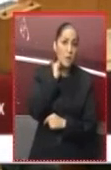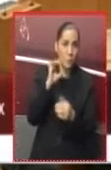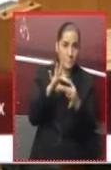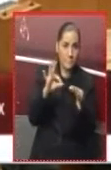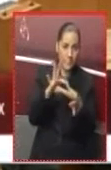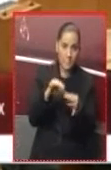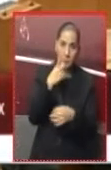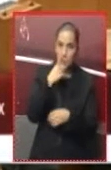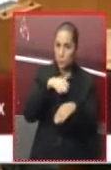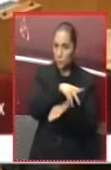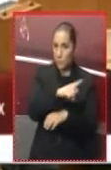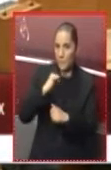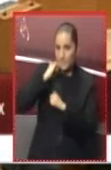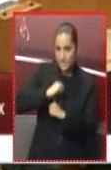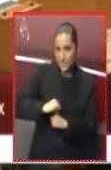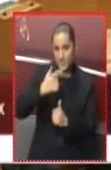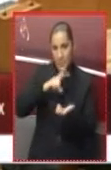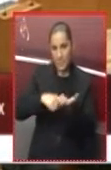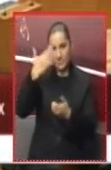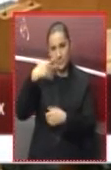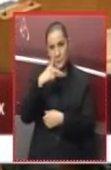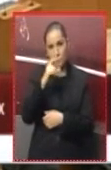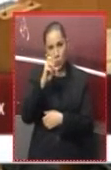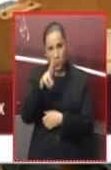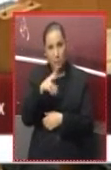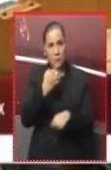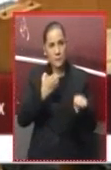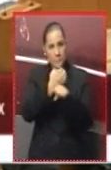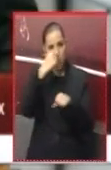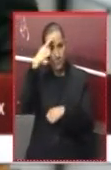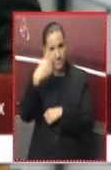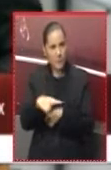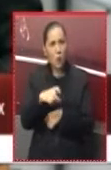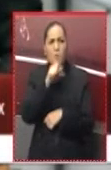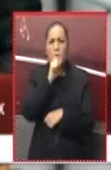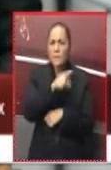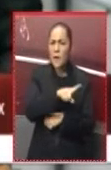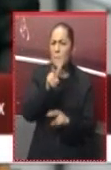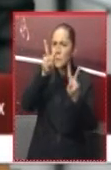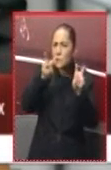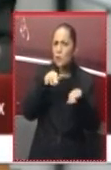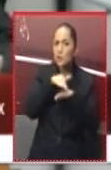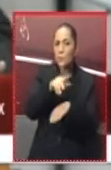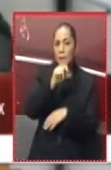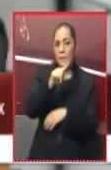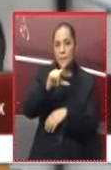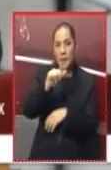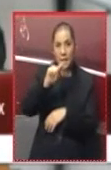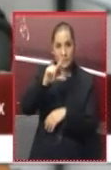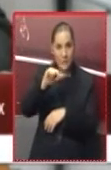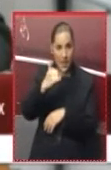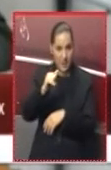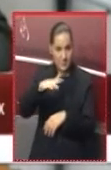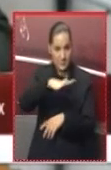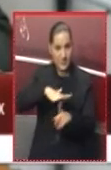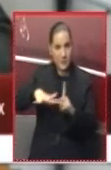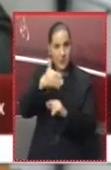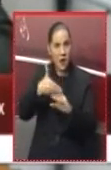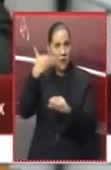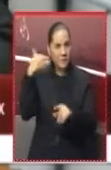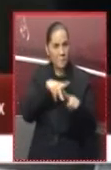Procuraduría del Estado de México, particularmente en el multihomicidio en Tlatlaya, Estado de México, y los feminicidios en la